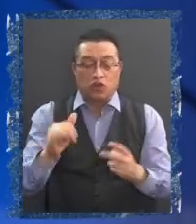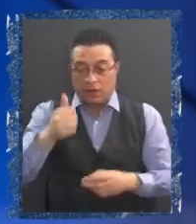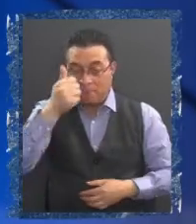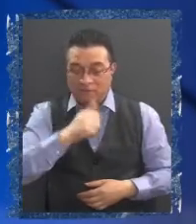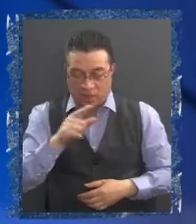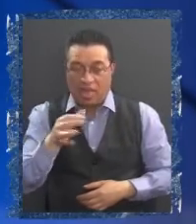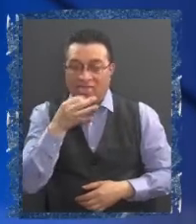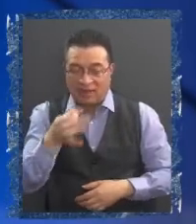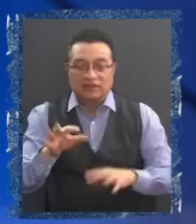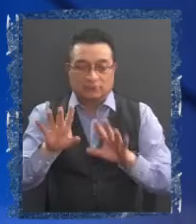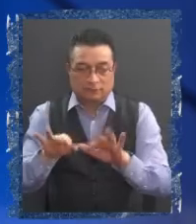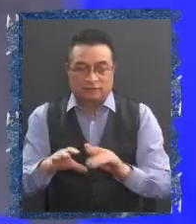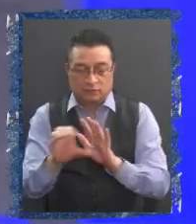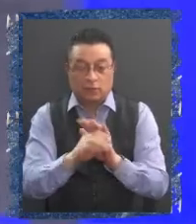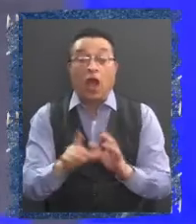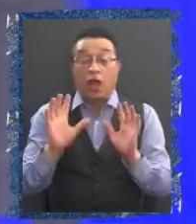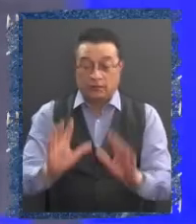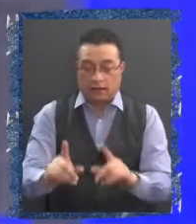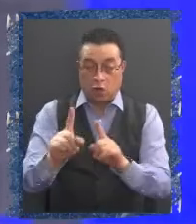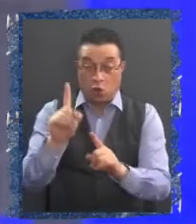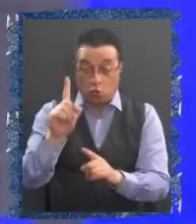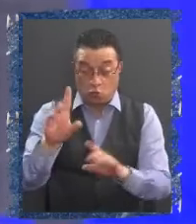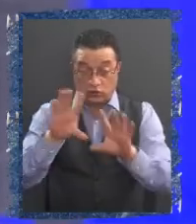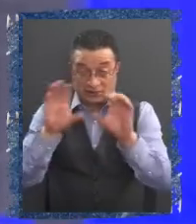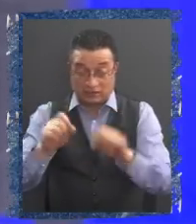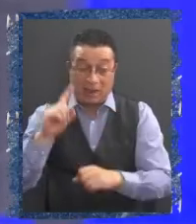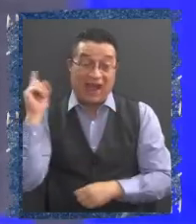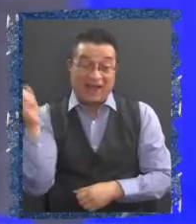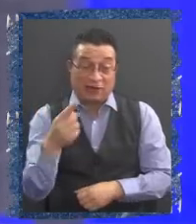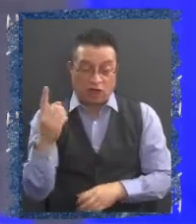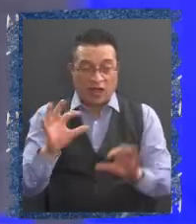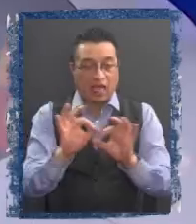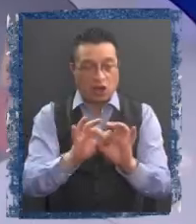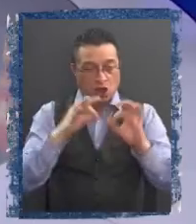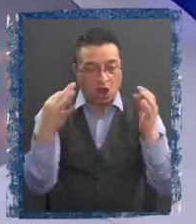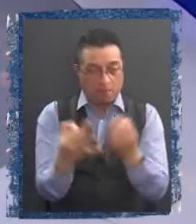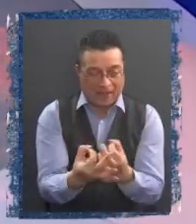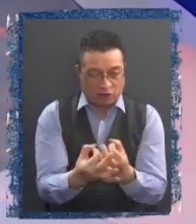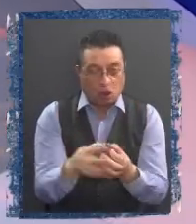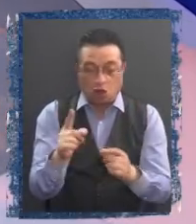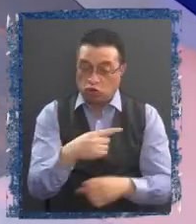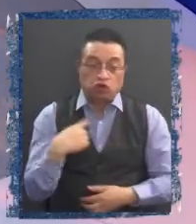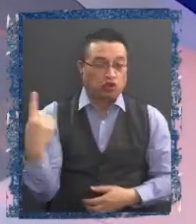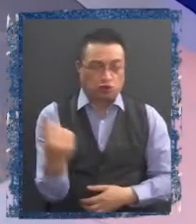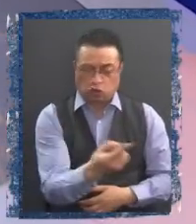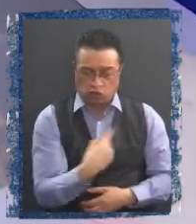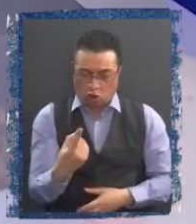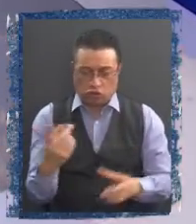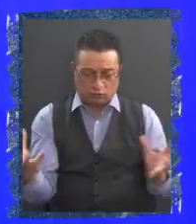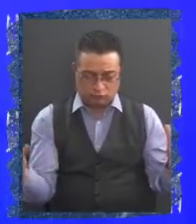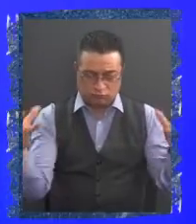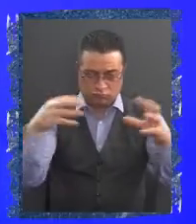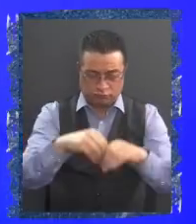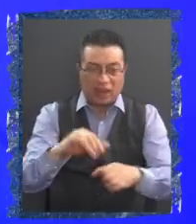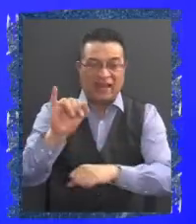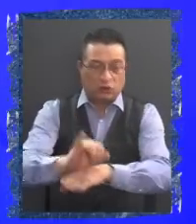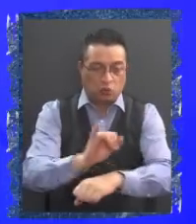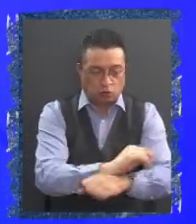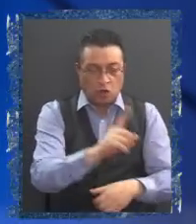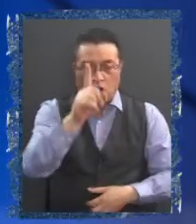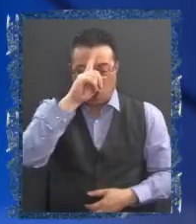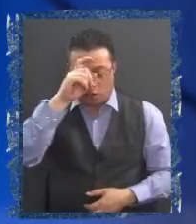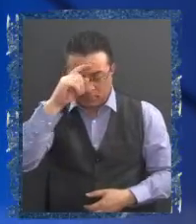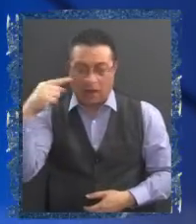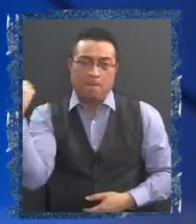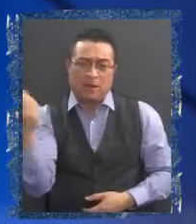Ya, entonces sería un sistema nacional de salud completo, donde estaríamos todos y todas las instituciones, los hospitales, las clínicas,